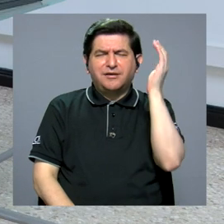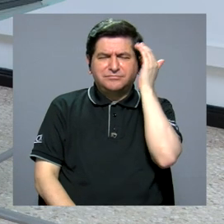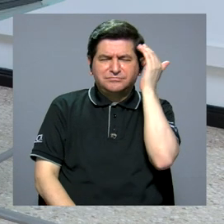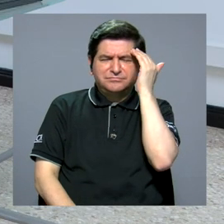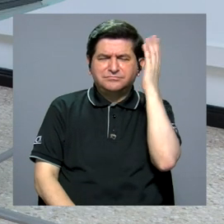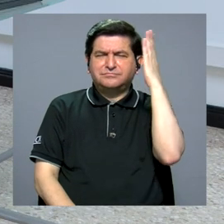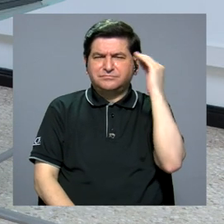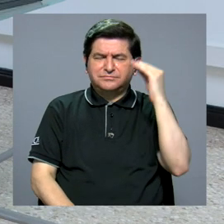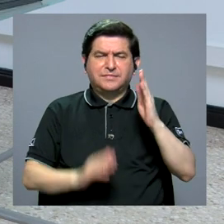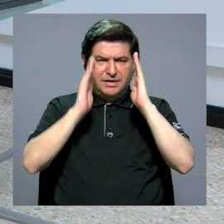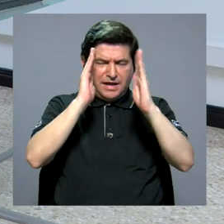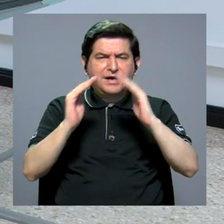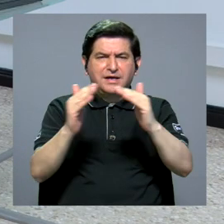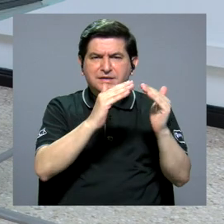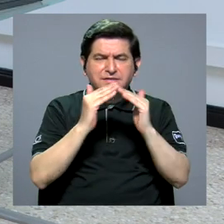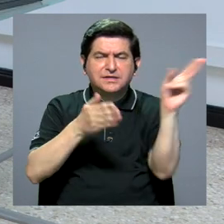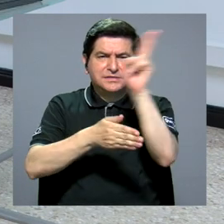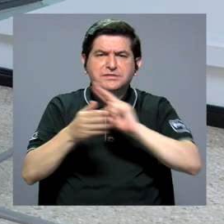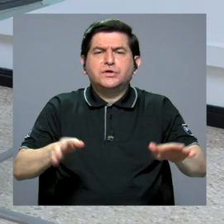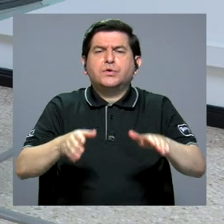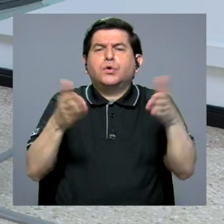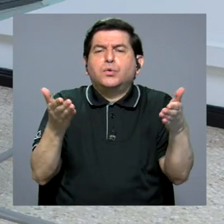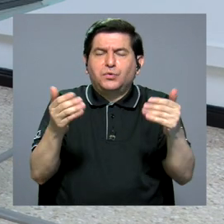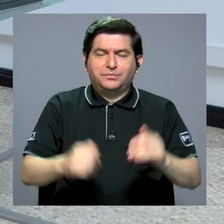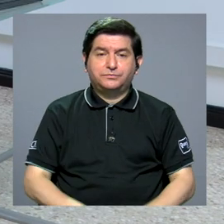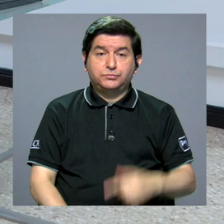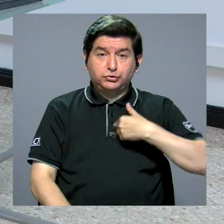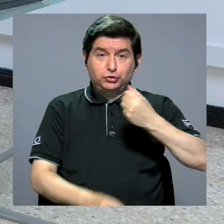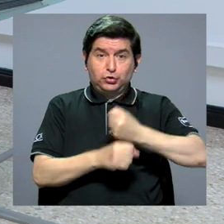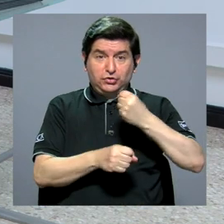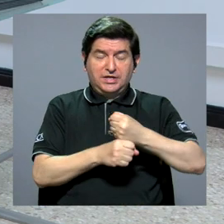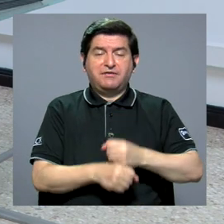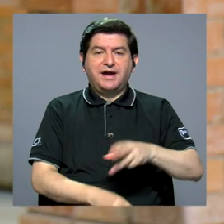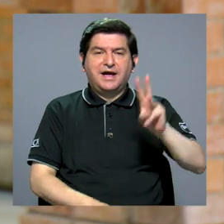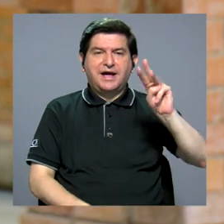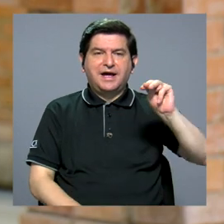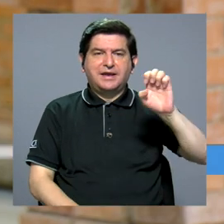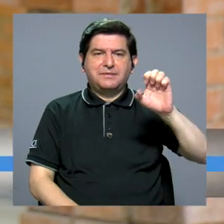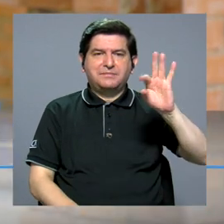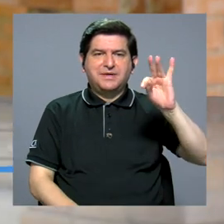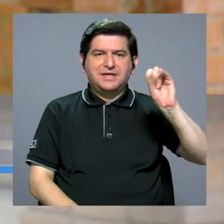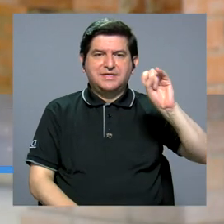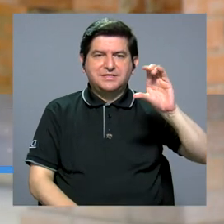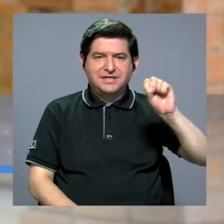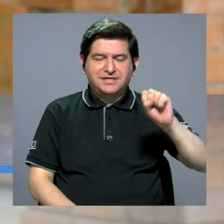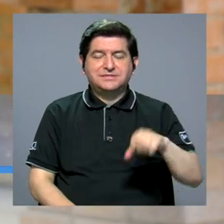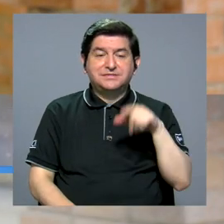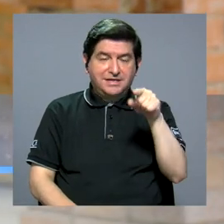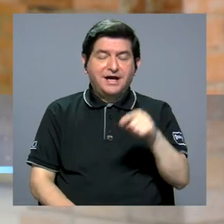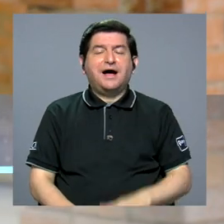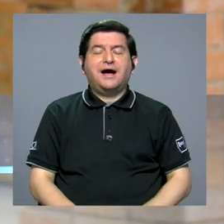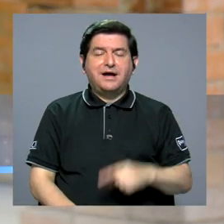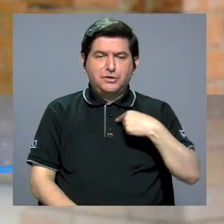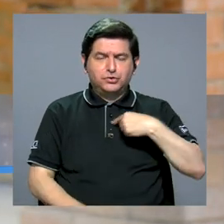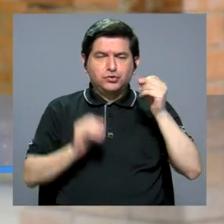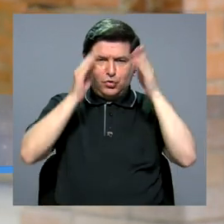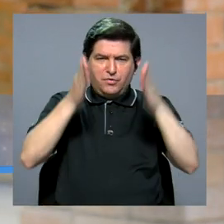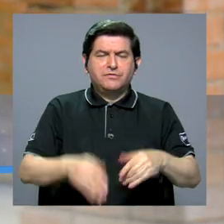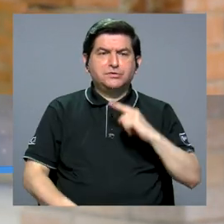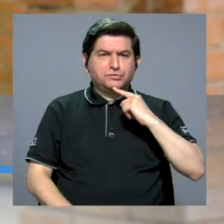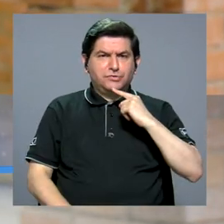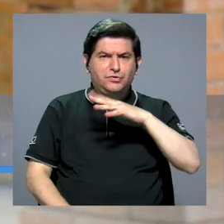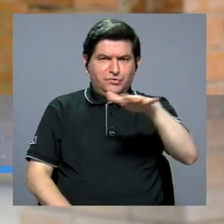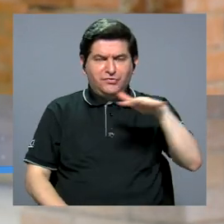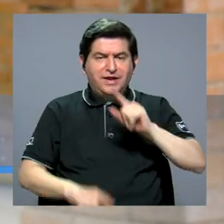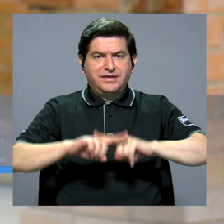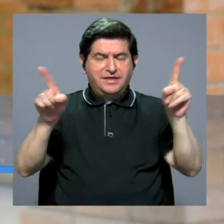este bagaje de experiencia atender a la comunidad universitaria. Yo trabajé en METICS hace muchos años como docente. En ese tiempo la realidad era muy